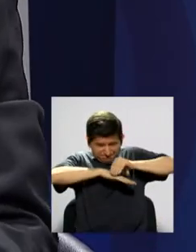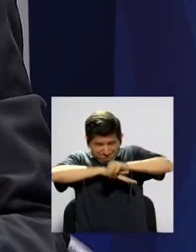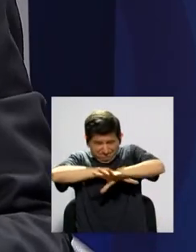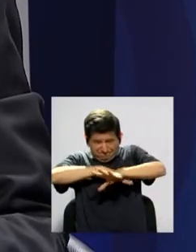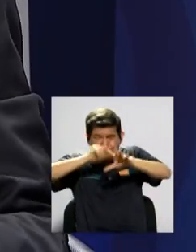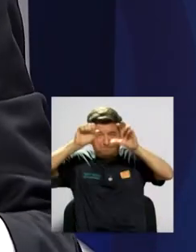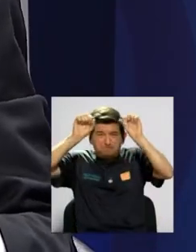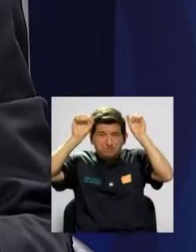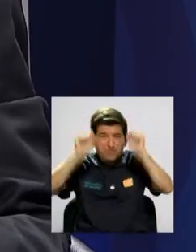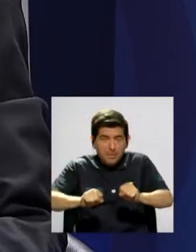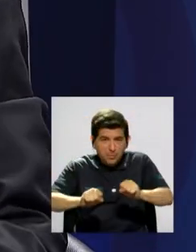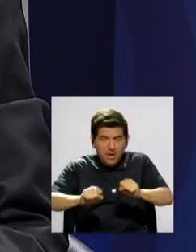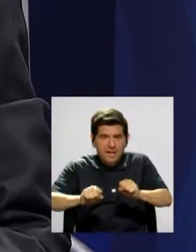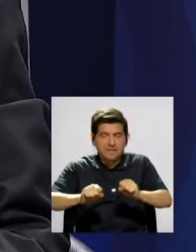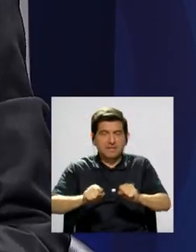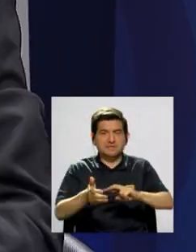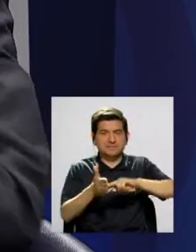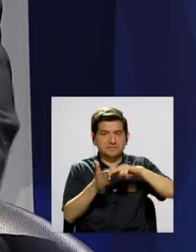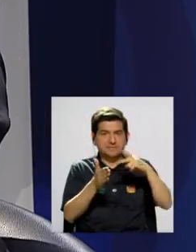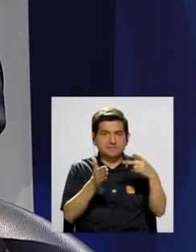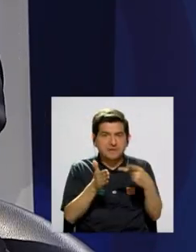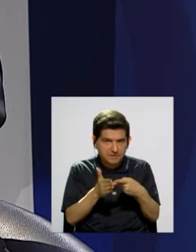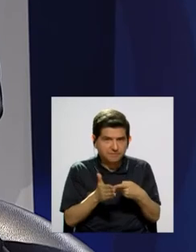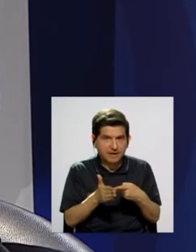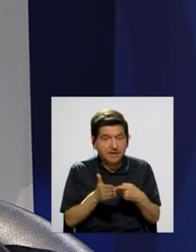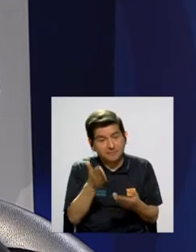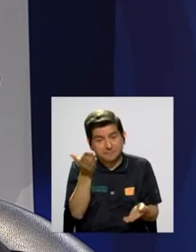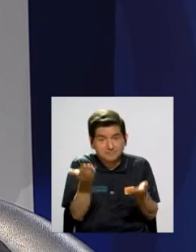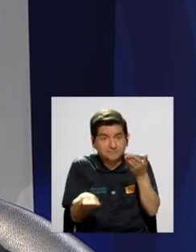pueden efectivamente convertirse en un gran